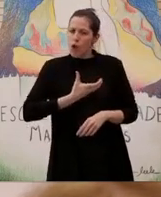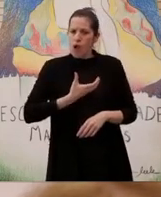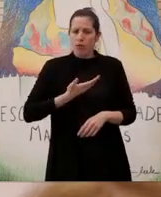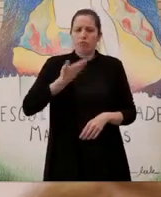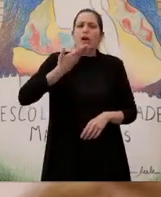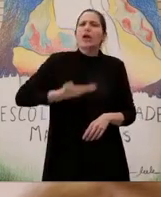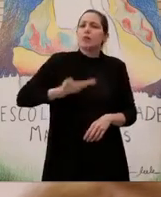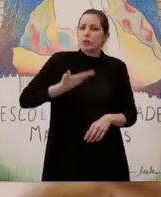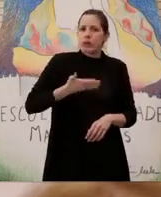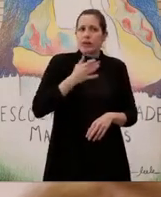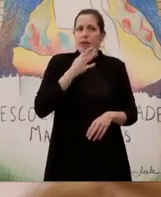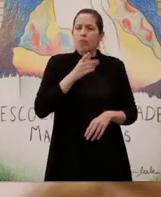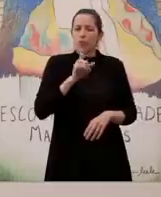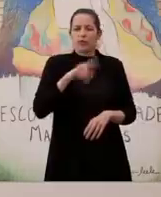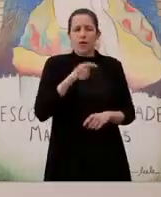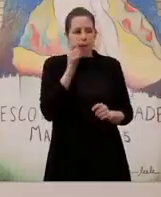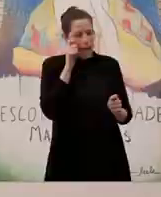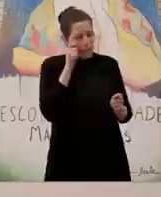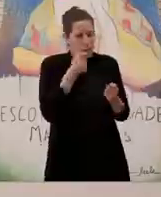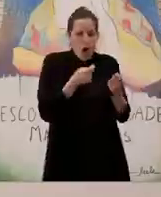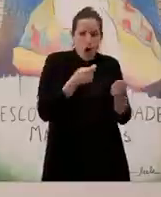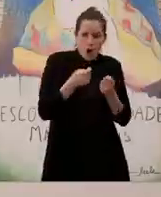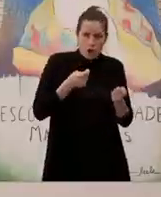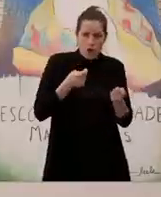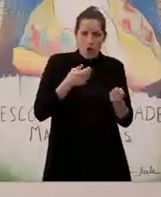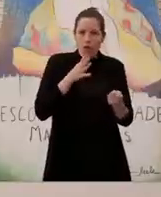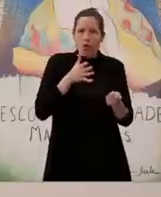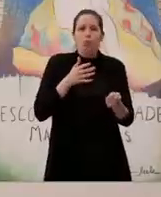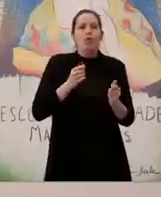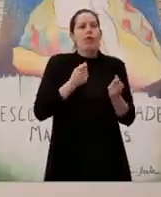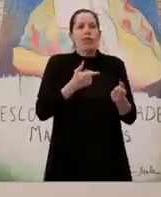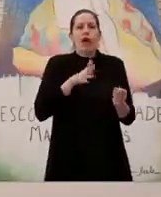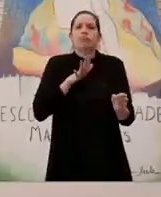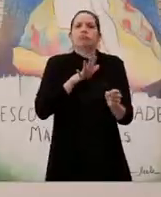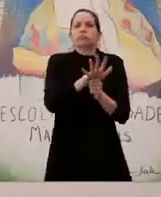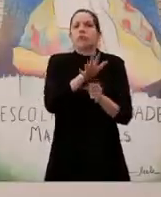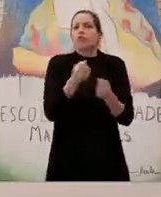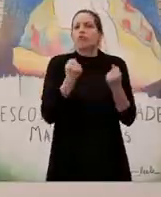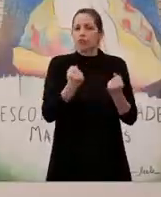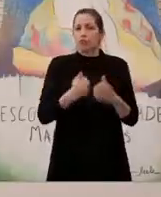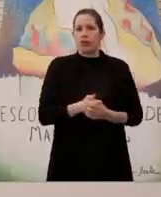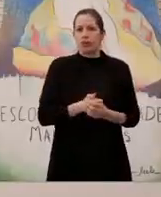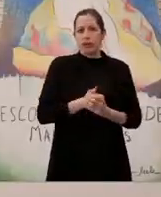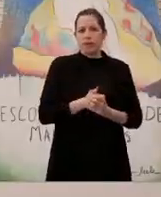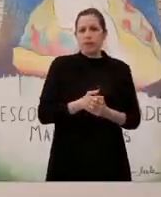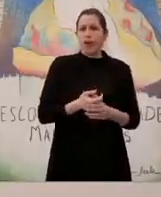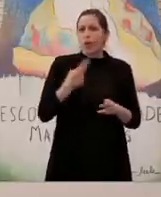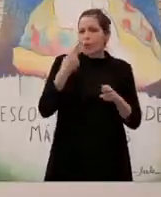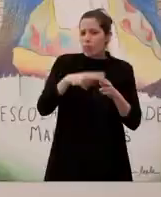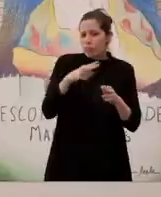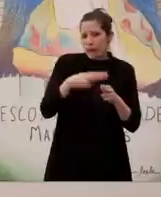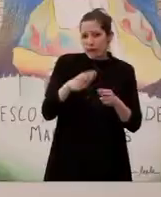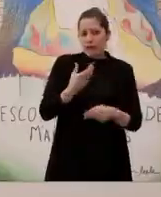también las vigilan Hoy tú y que un impacto muy grande pero también y Marto sabe muy bien las políticas locales mudan